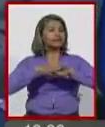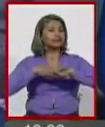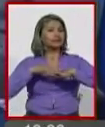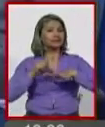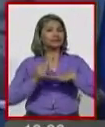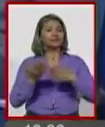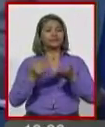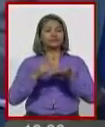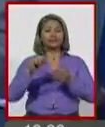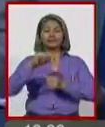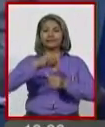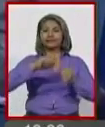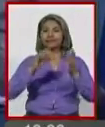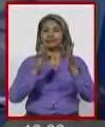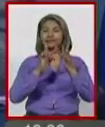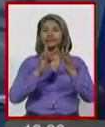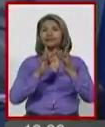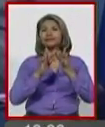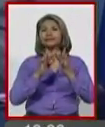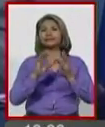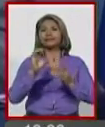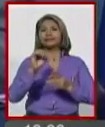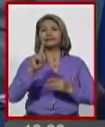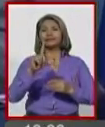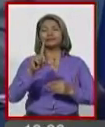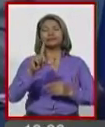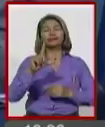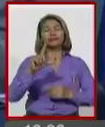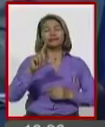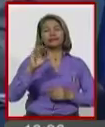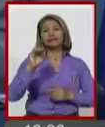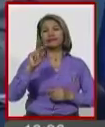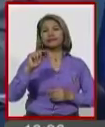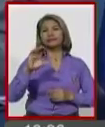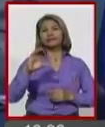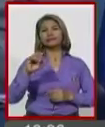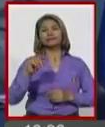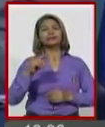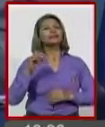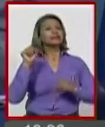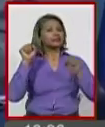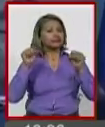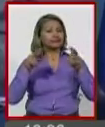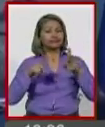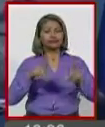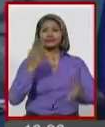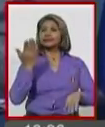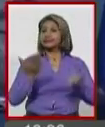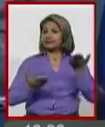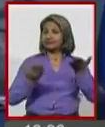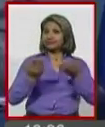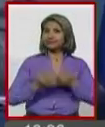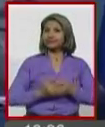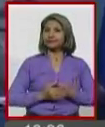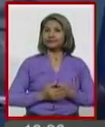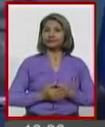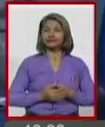convocatoria de relación directa con la CONALCAM y nuestro gobierno se permitía la posibilidad